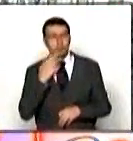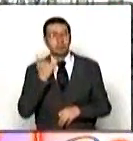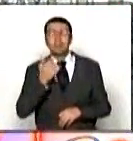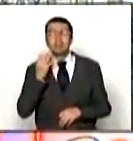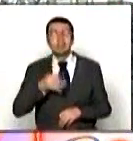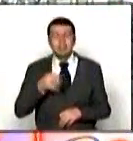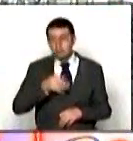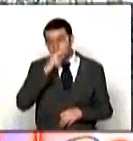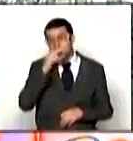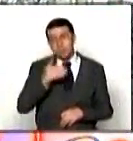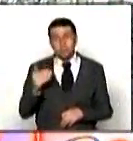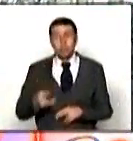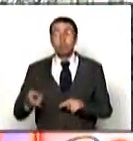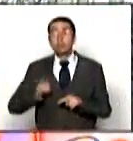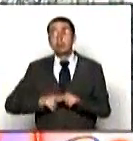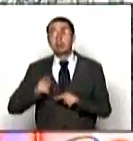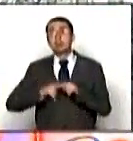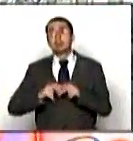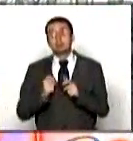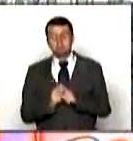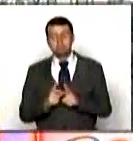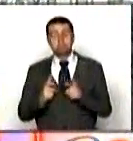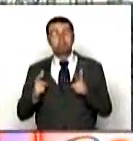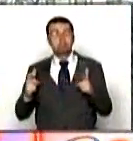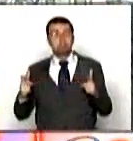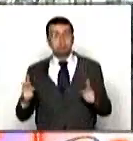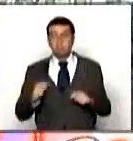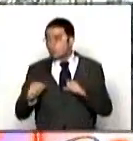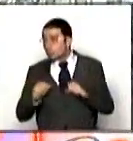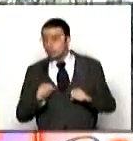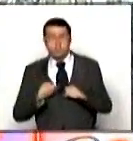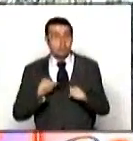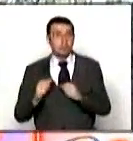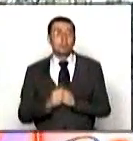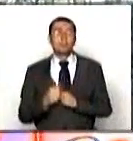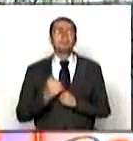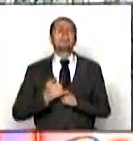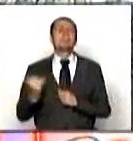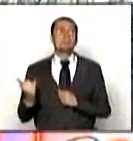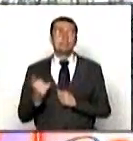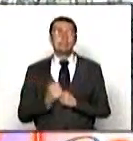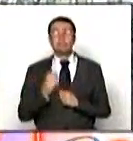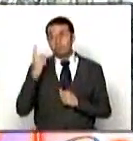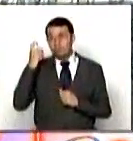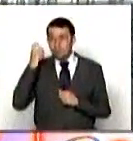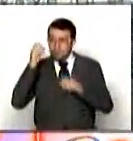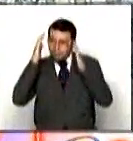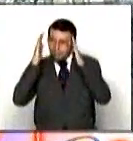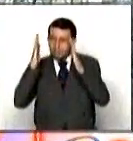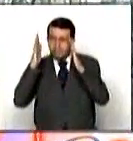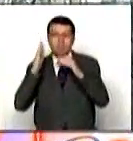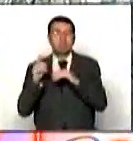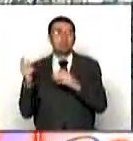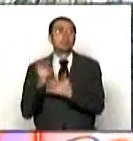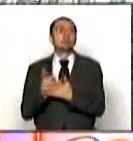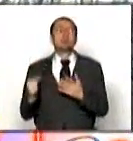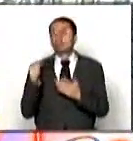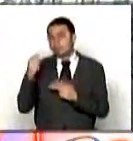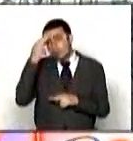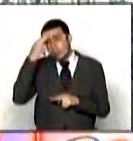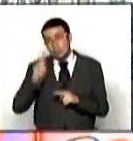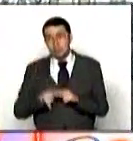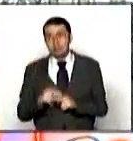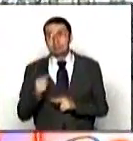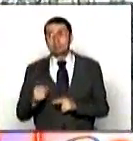niños diagnosticados con ese síndrome de hiperactividad y de insuficiencia o déficit de atención que llaman, cosas que se han inventado y que